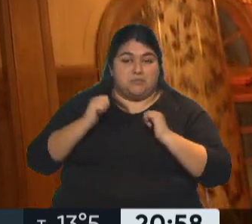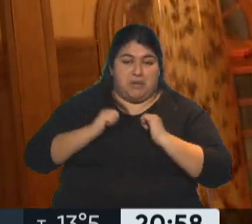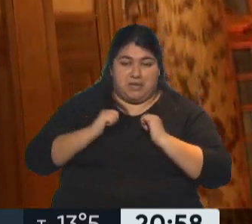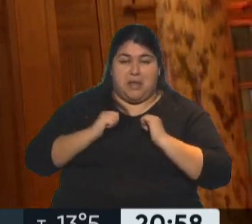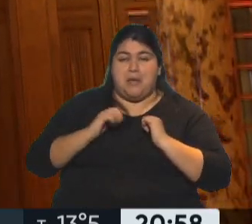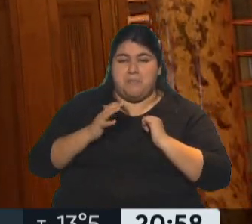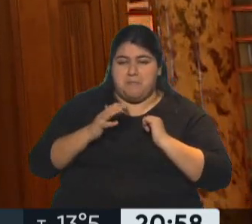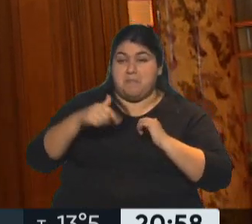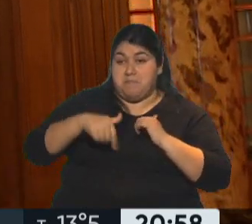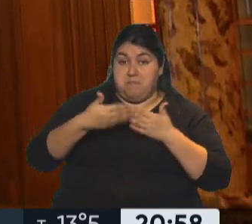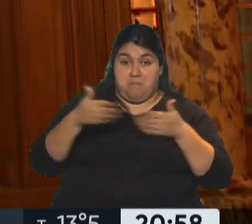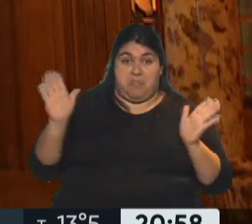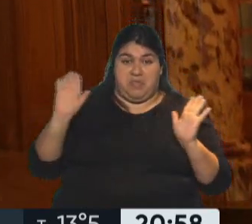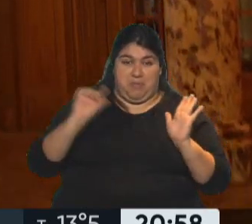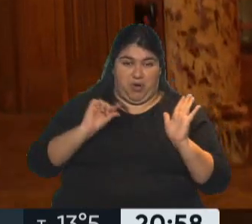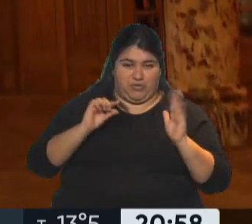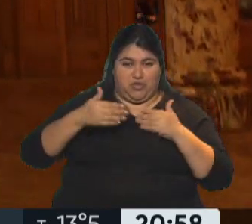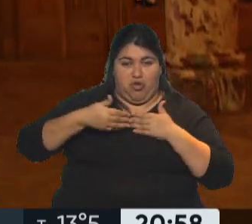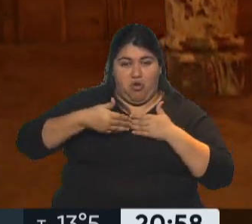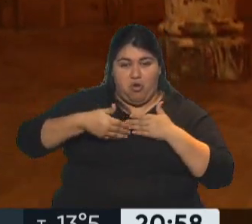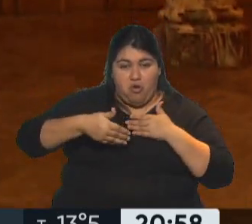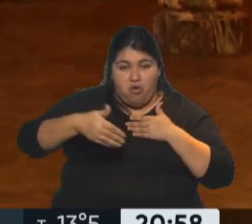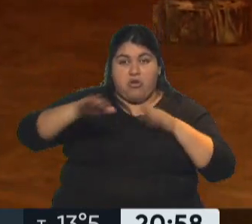partir de esta reapertura, no solo que sea una